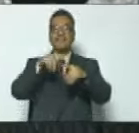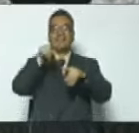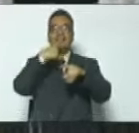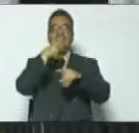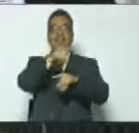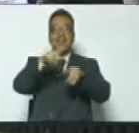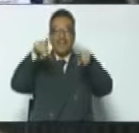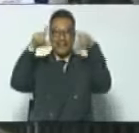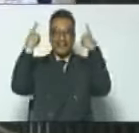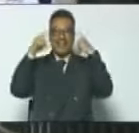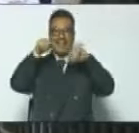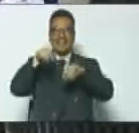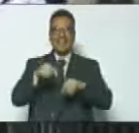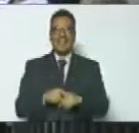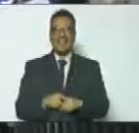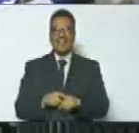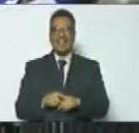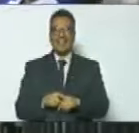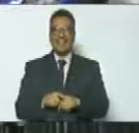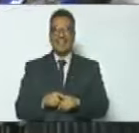los guairistas?